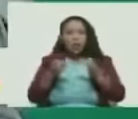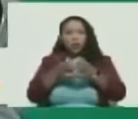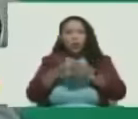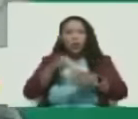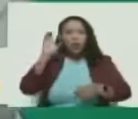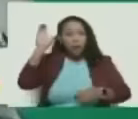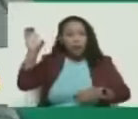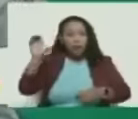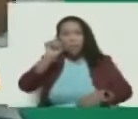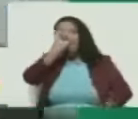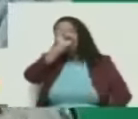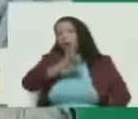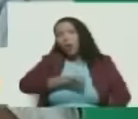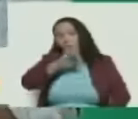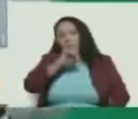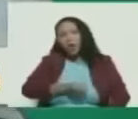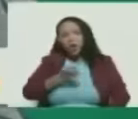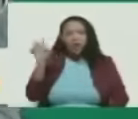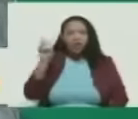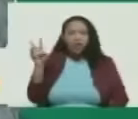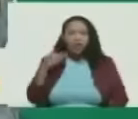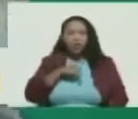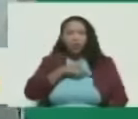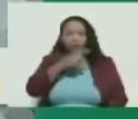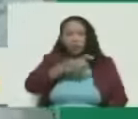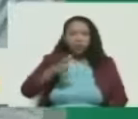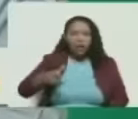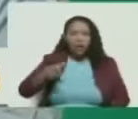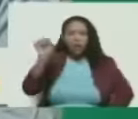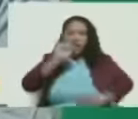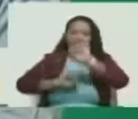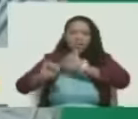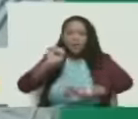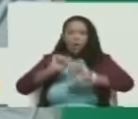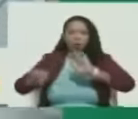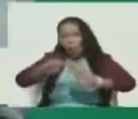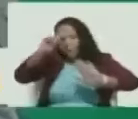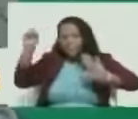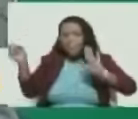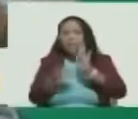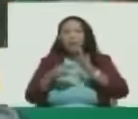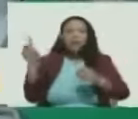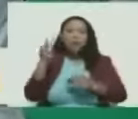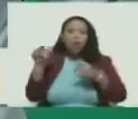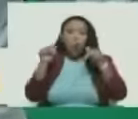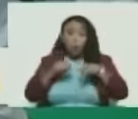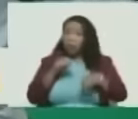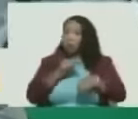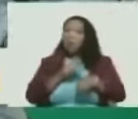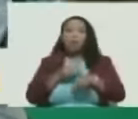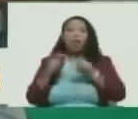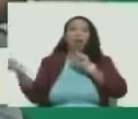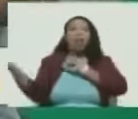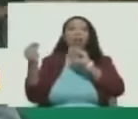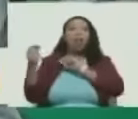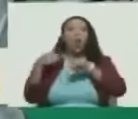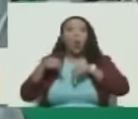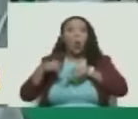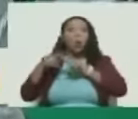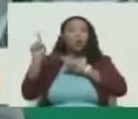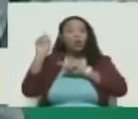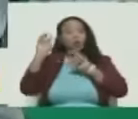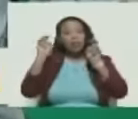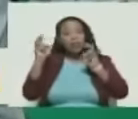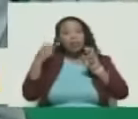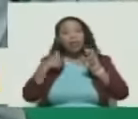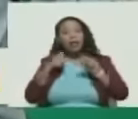patriotas, de los que amamos a Venezuela, de los que defendemos su integridad territorial. Ahorita no es momento de discutir otros temas. Cualquier otro tema tiene